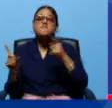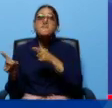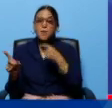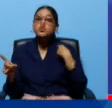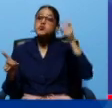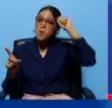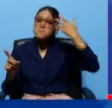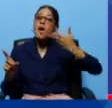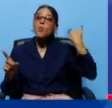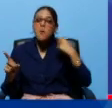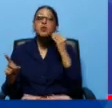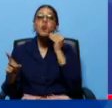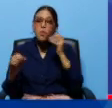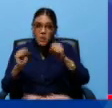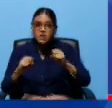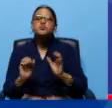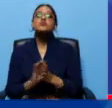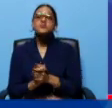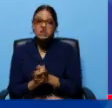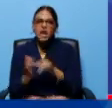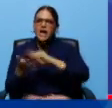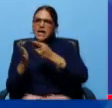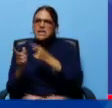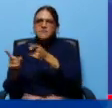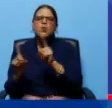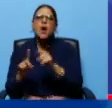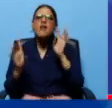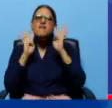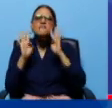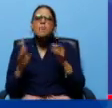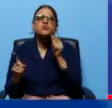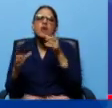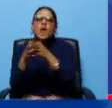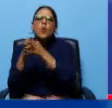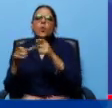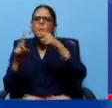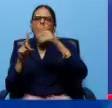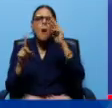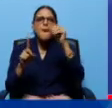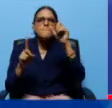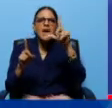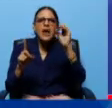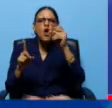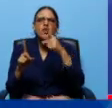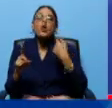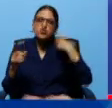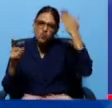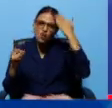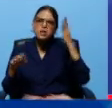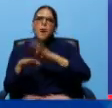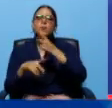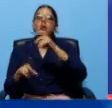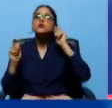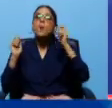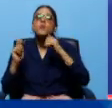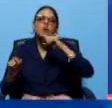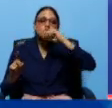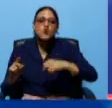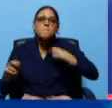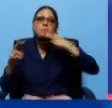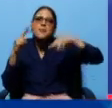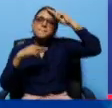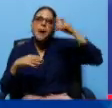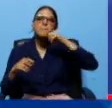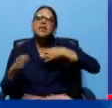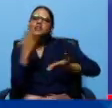Silita. Creo que la hicieron famosa los melódicos. Yo lo sé porque era la música que le gustaba a mis padres.